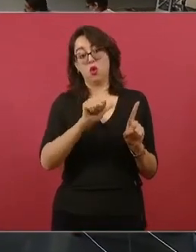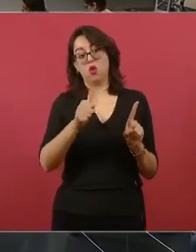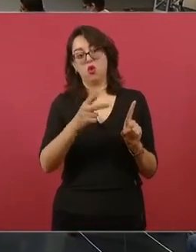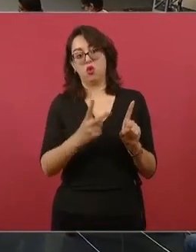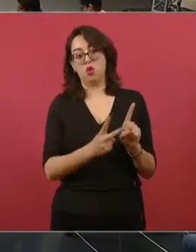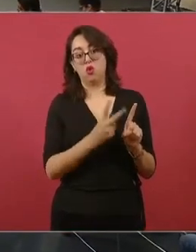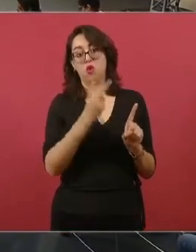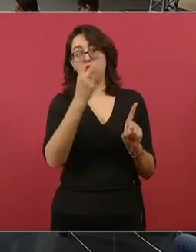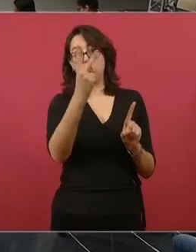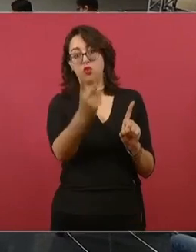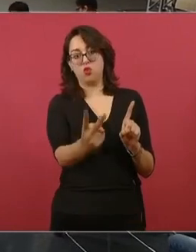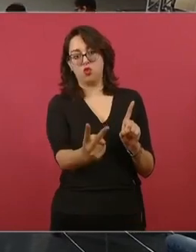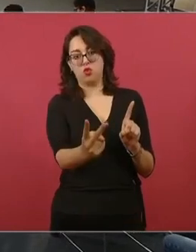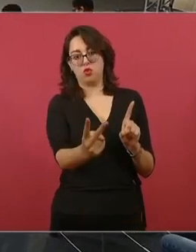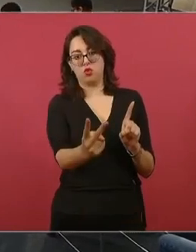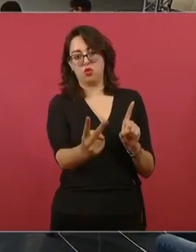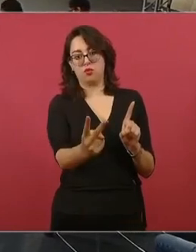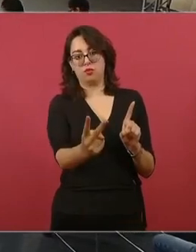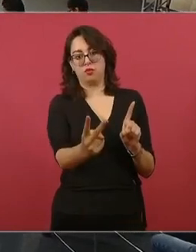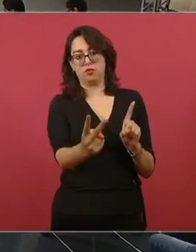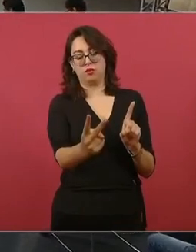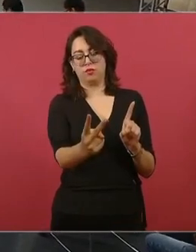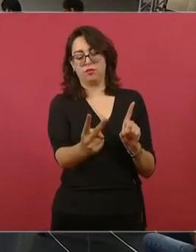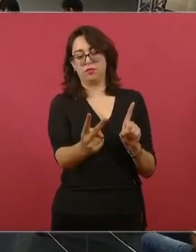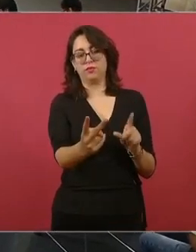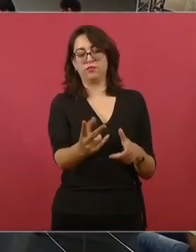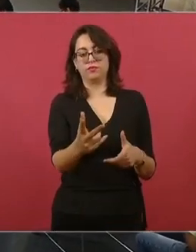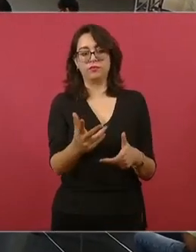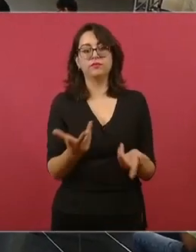y le sacan una carta